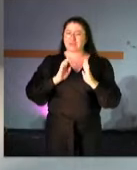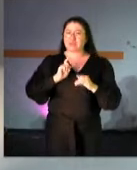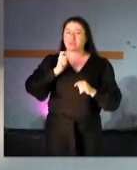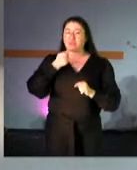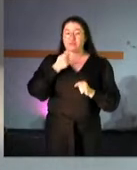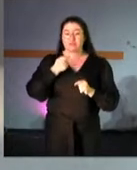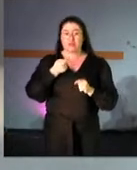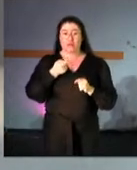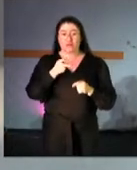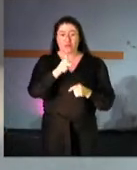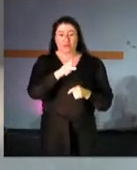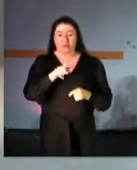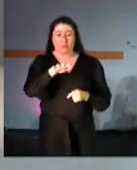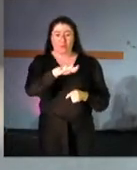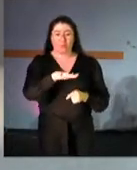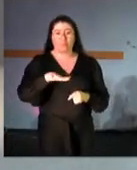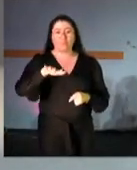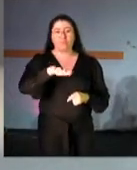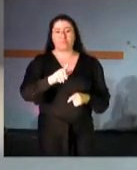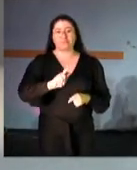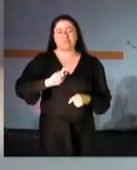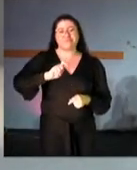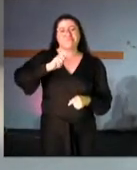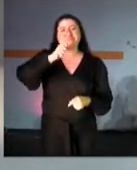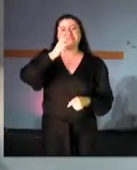pueblo, lo cual significa decir